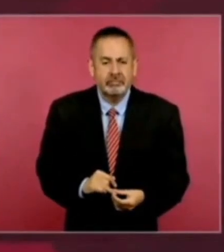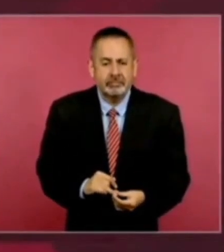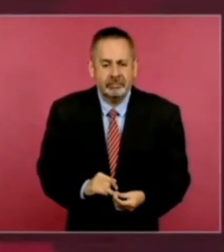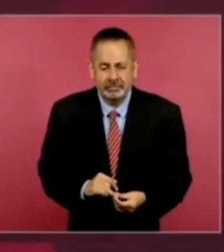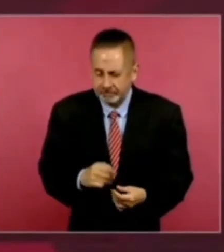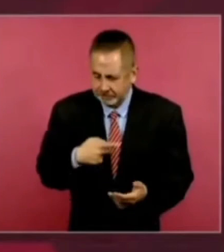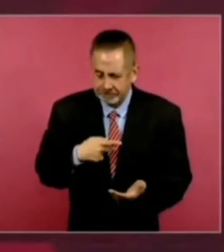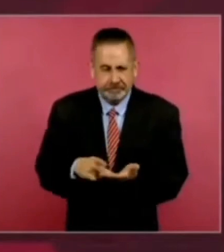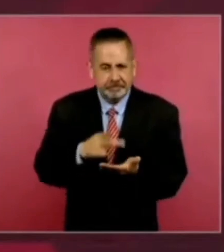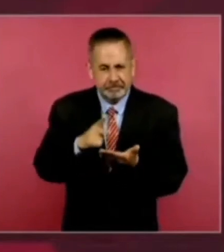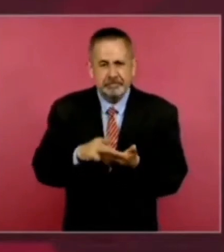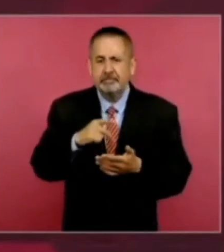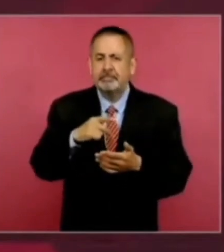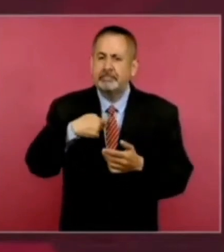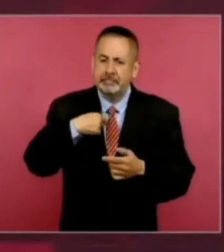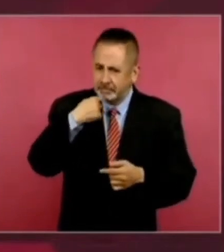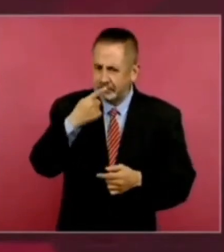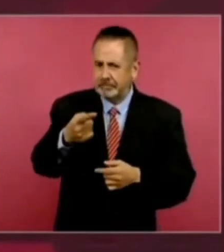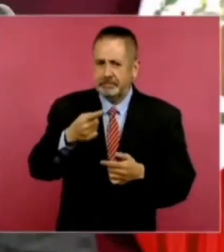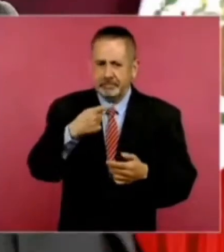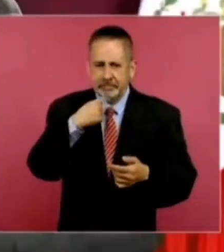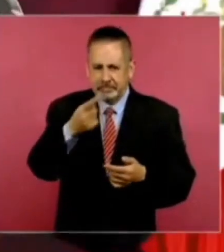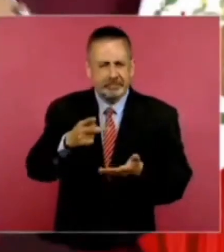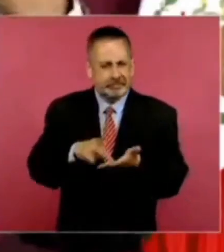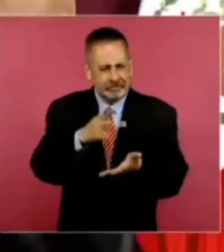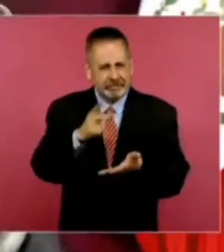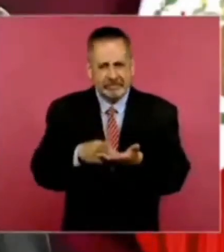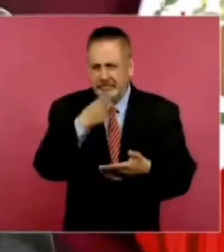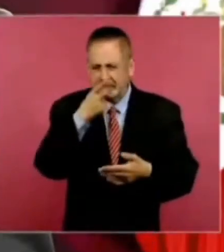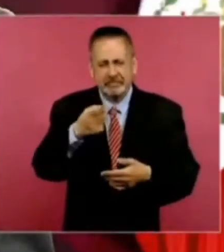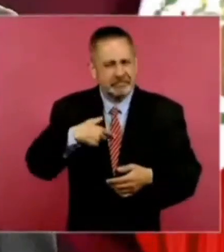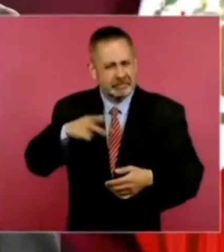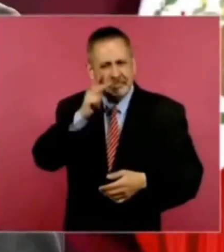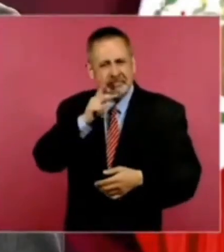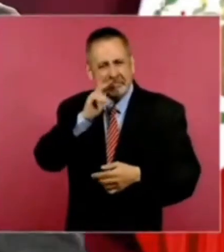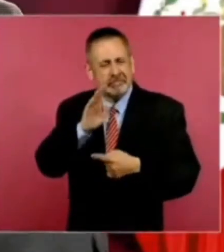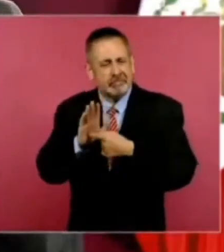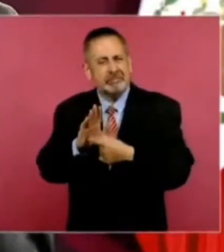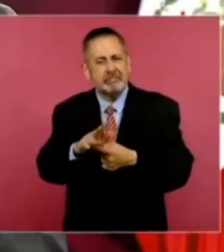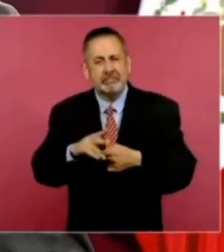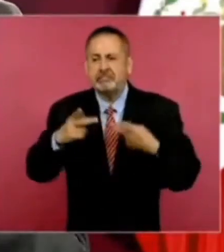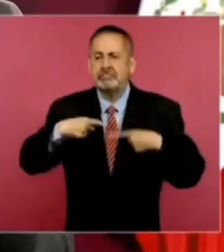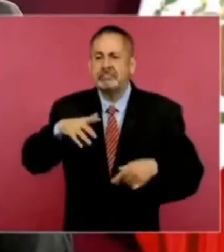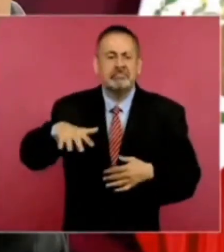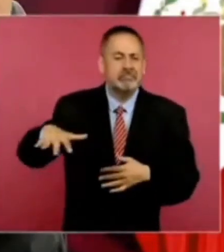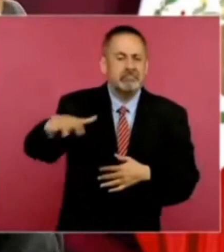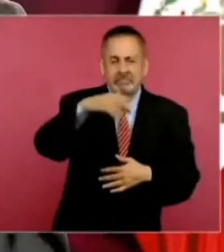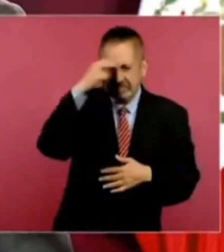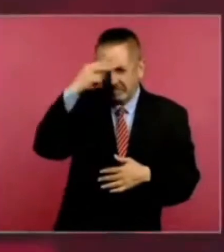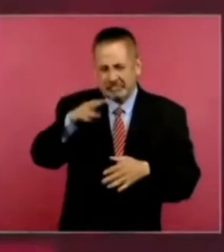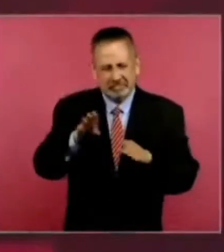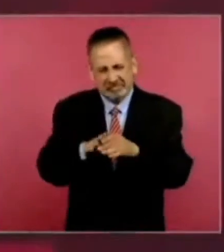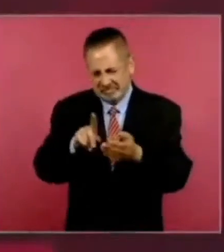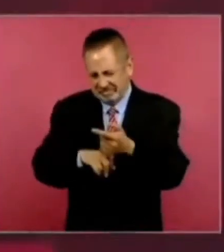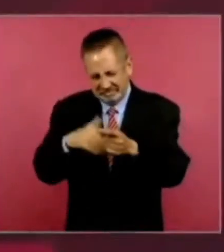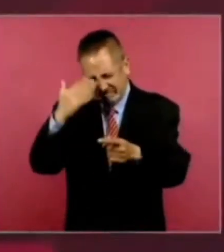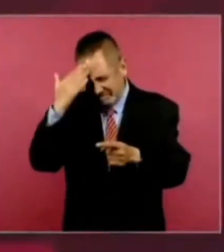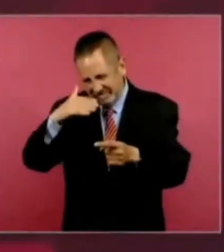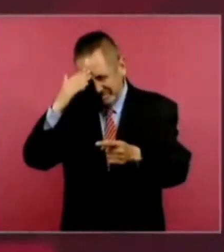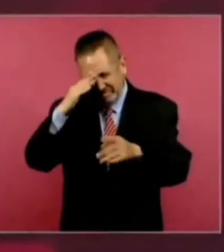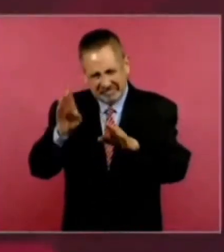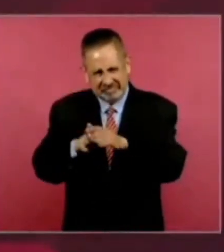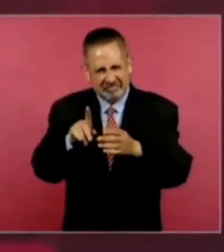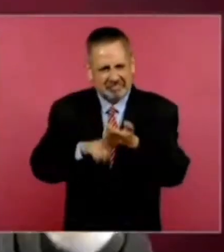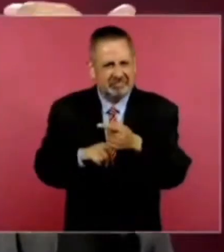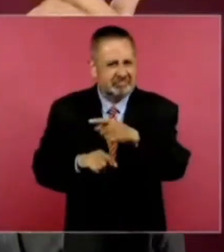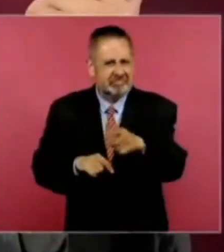Lo he dicho y lo voy a seguir repitiendo y lo puedo probar. El pueblo de México es el pueblo